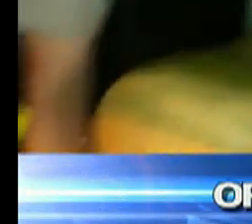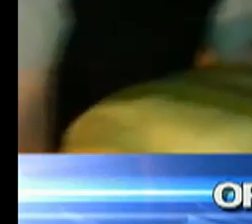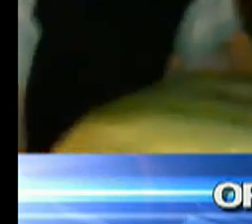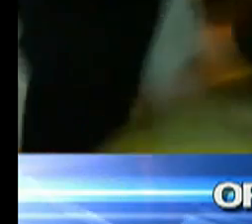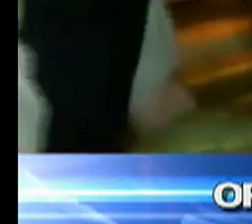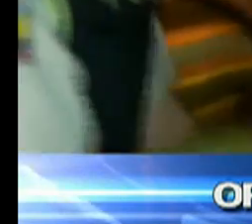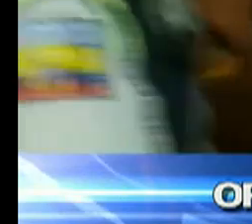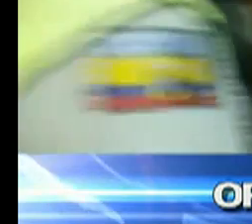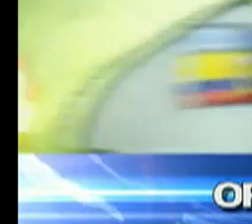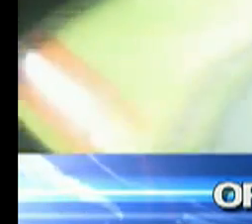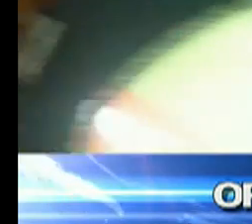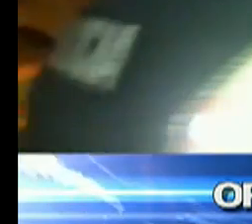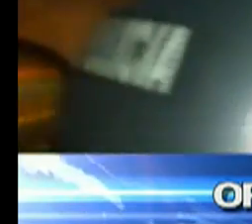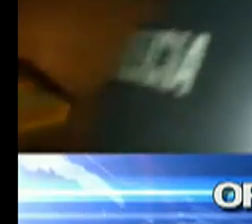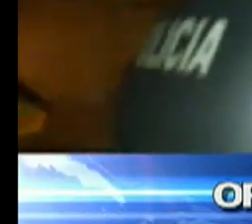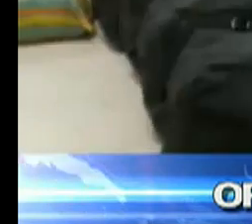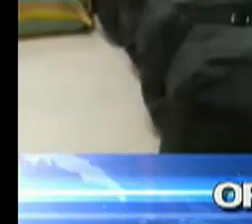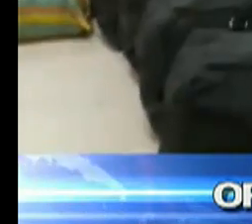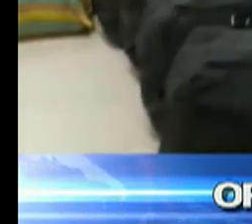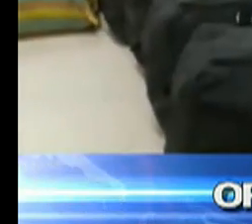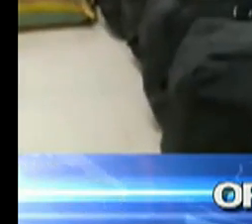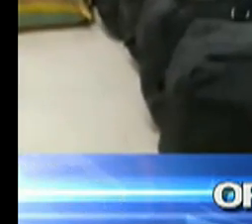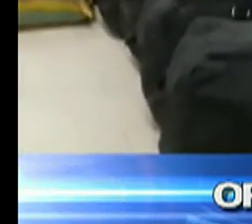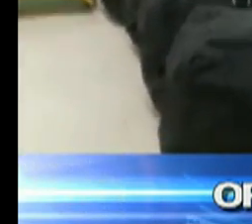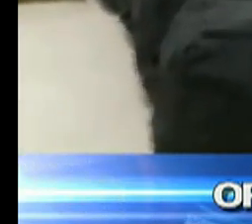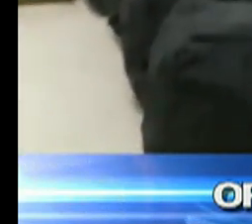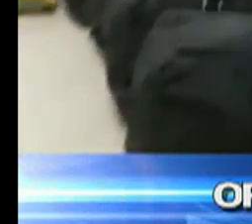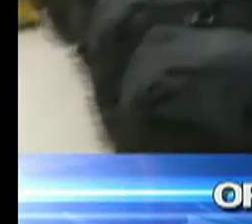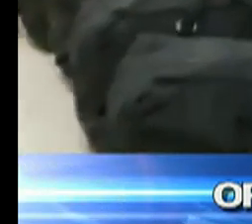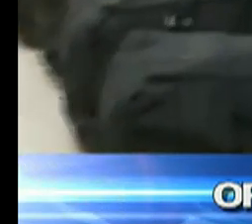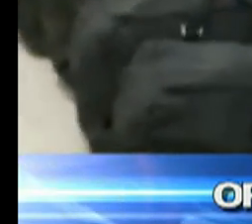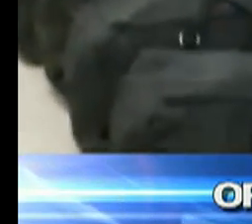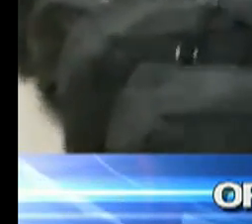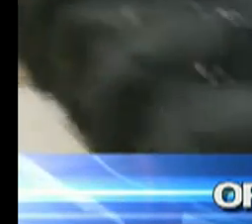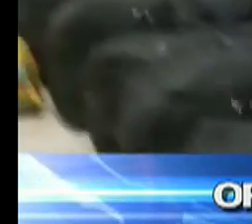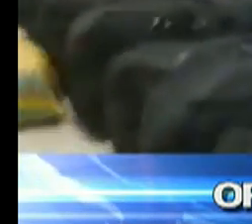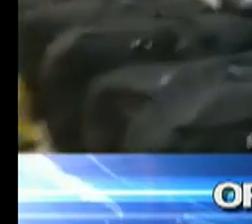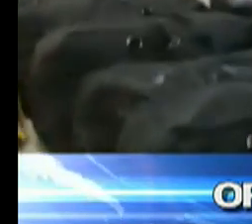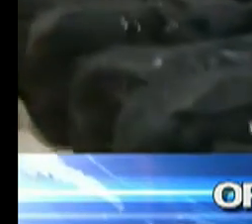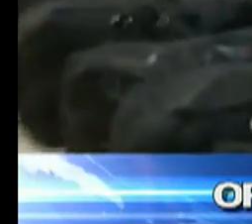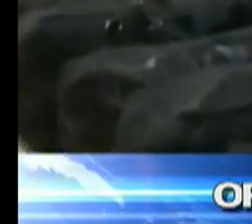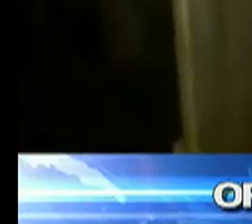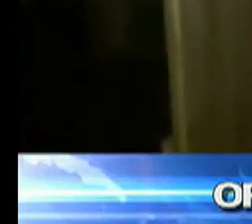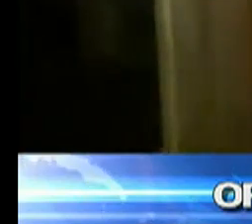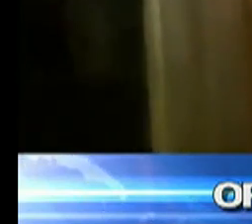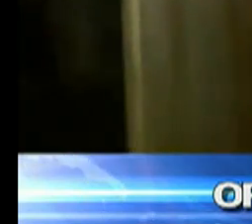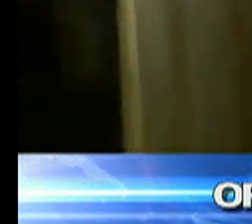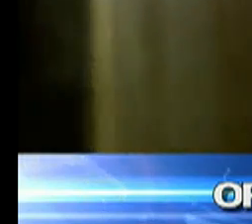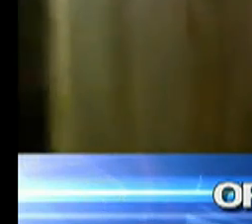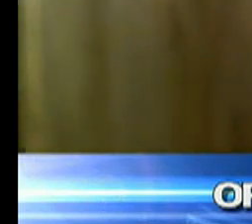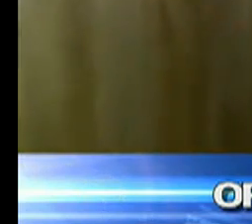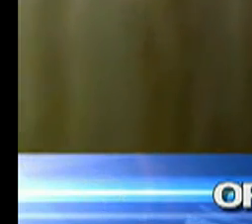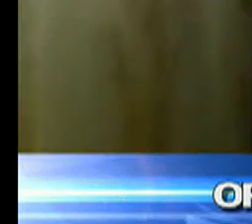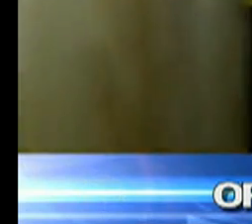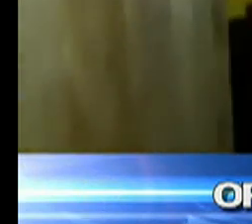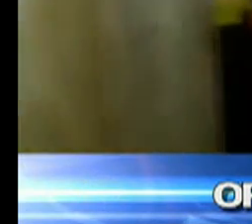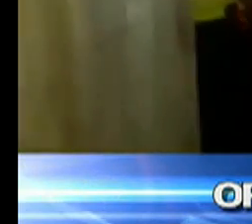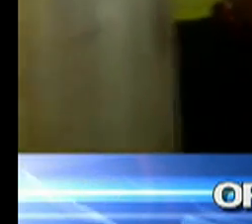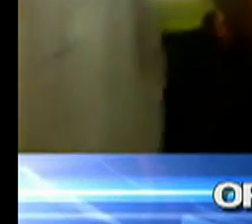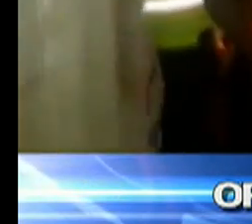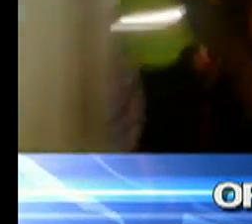Enseguida, unidades de policía decomisaron mercadería que aparentemente ingresó de forma